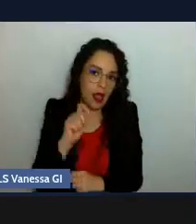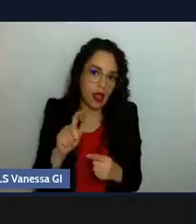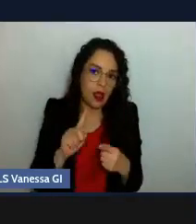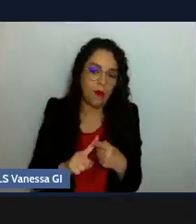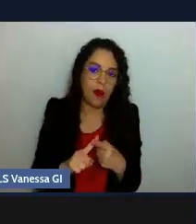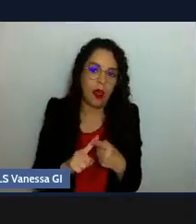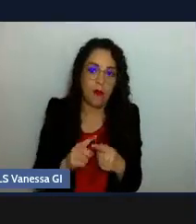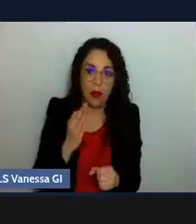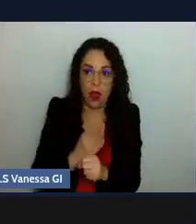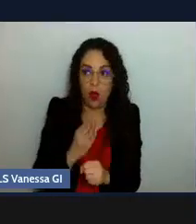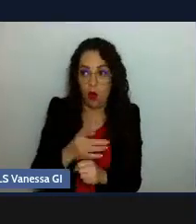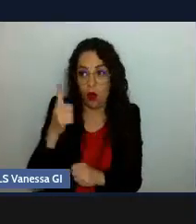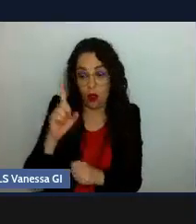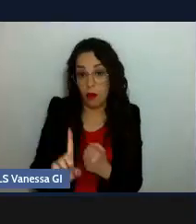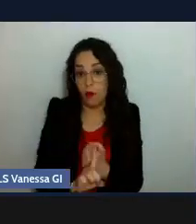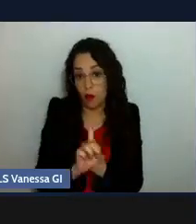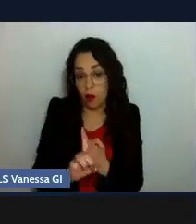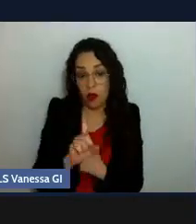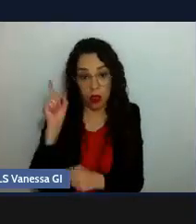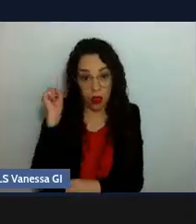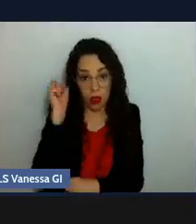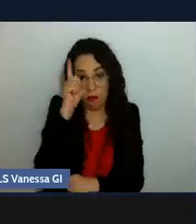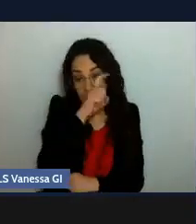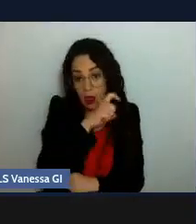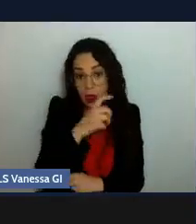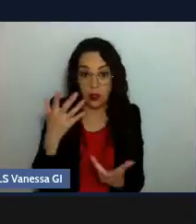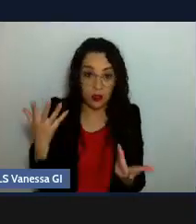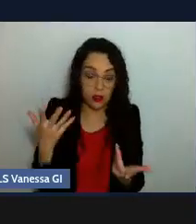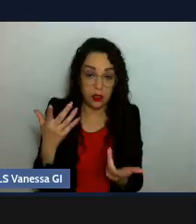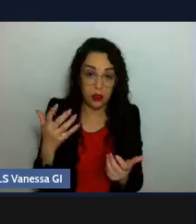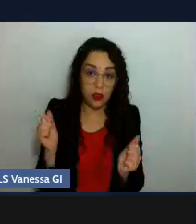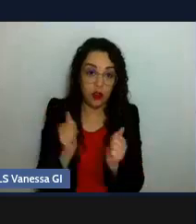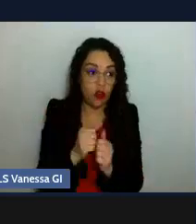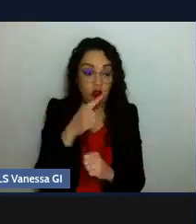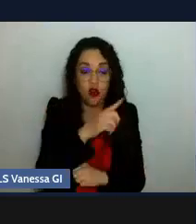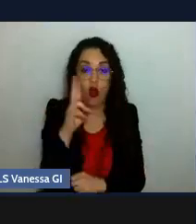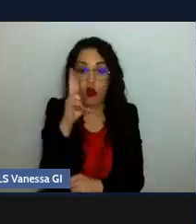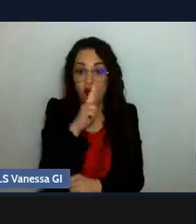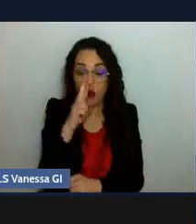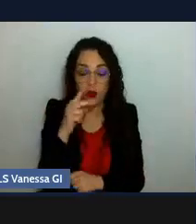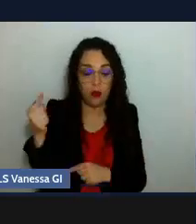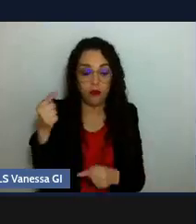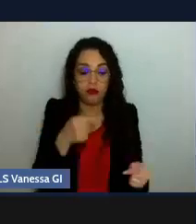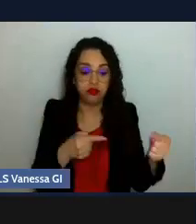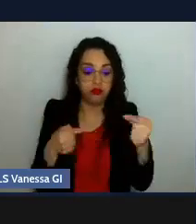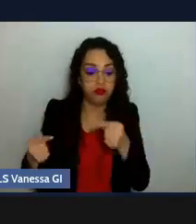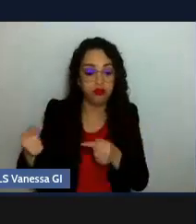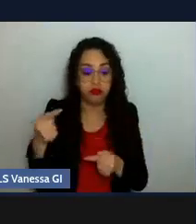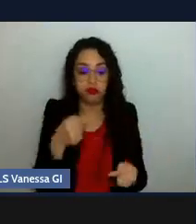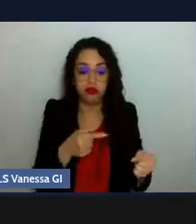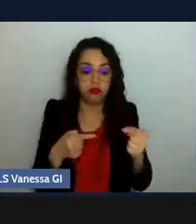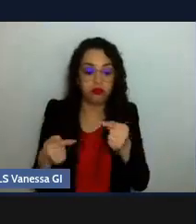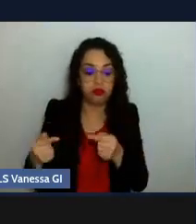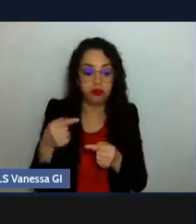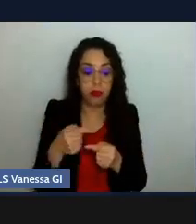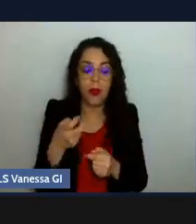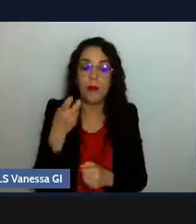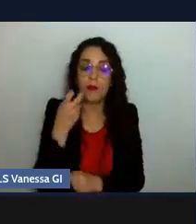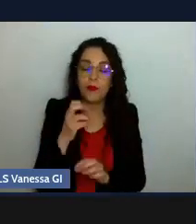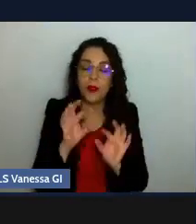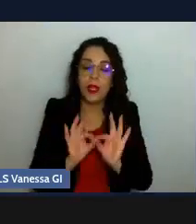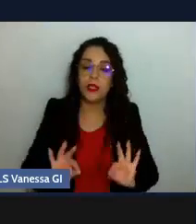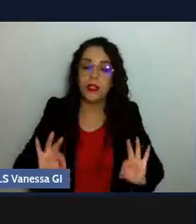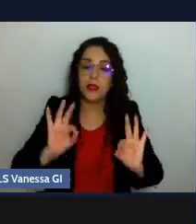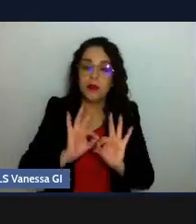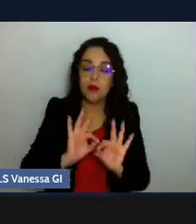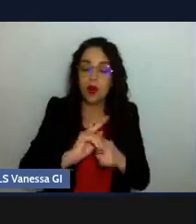ahorita está atravesando por una situación muy complicada, incluido Rusia. Entonces, los ODS buscan que los países se hacen acuerdos y buscan